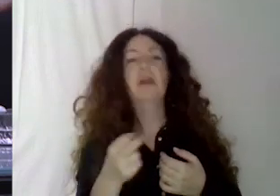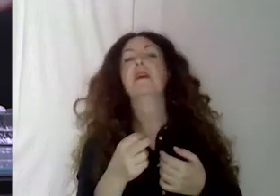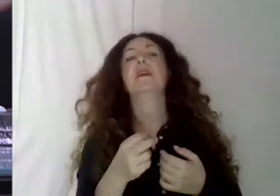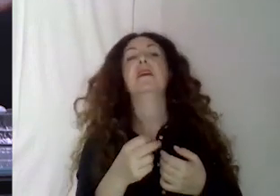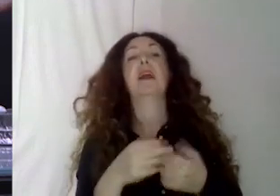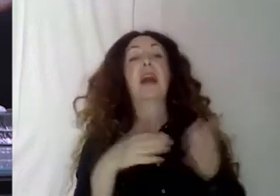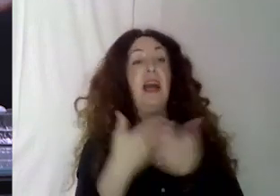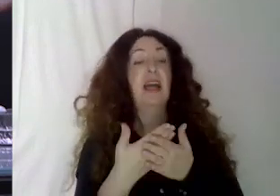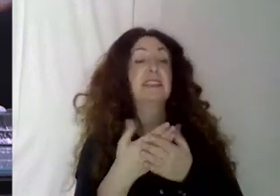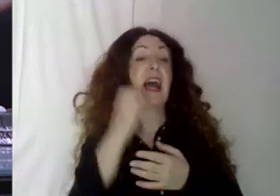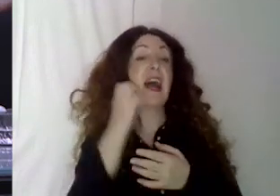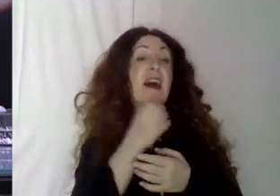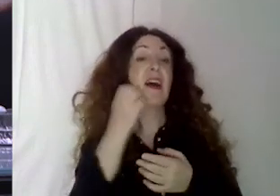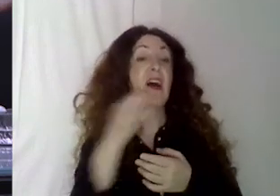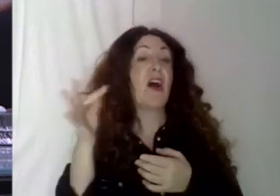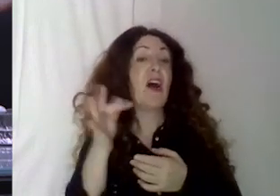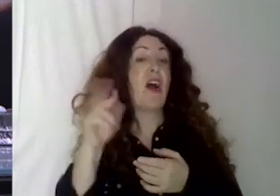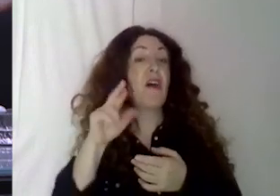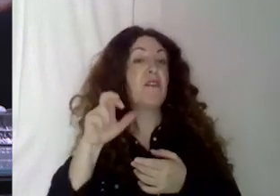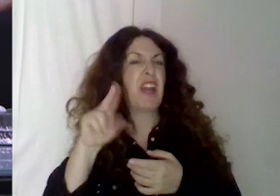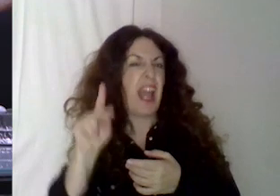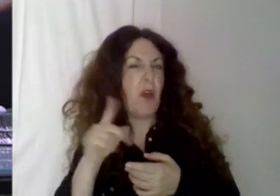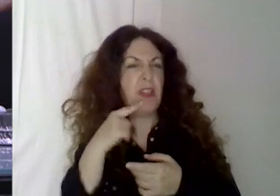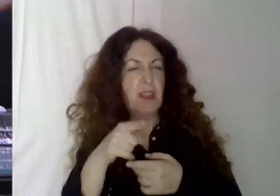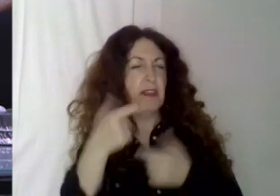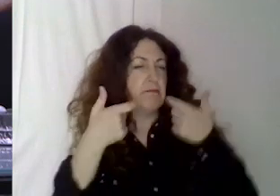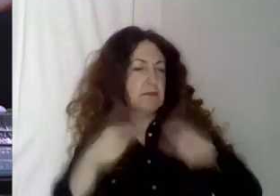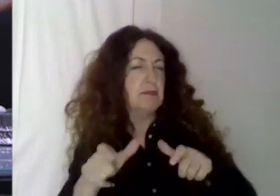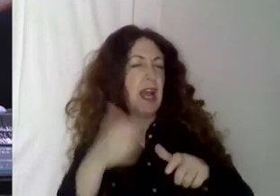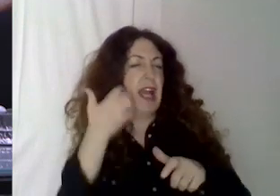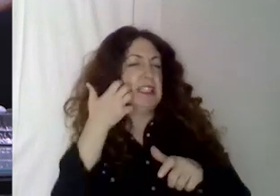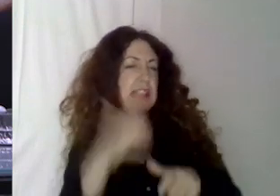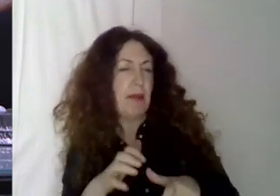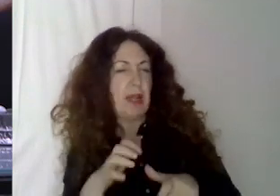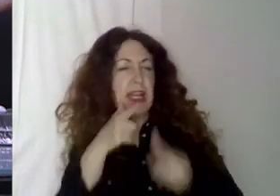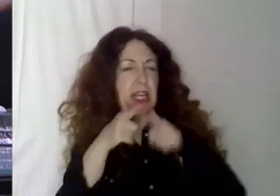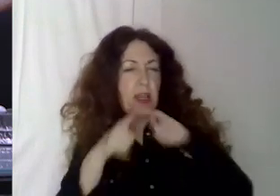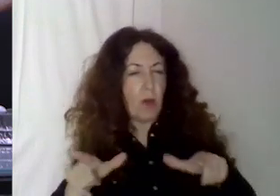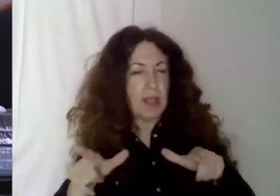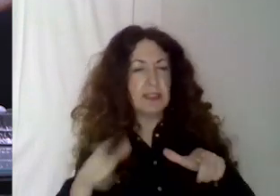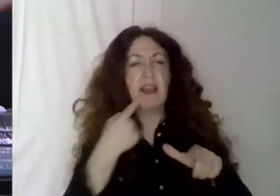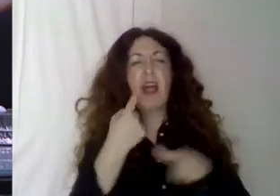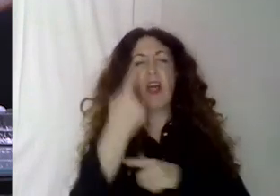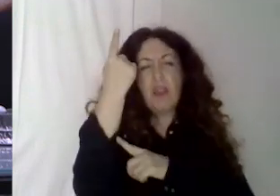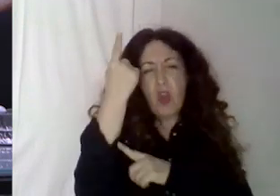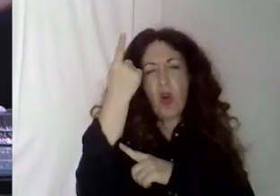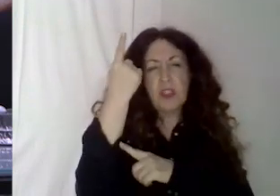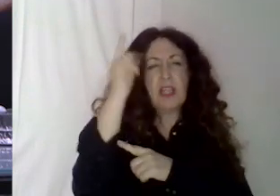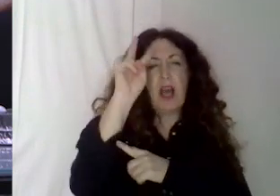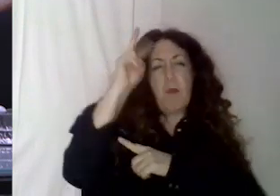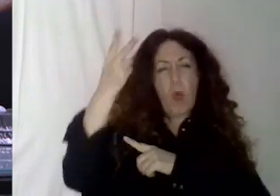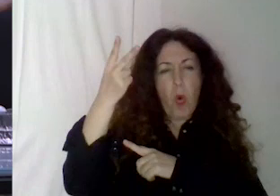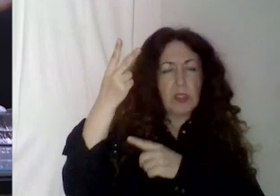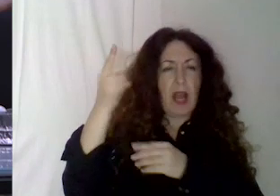Leonardo hubiera sabido alemán, si no, como que lo veo y no lo veo, de alguna manera, ¿no? Pero bueno, digamos que grandes artistas, incluso la vida